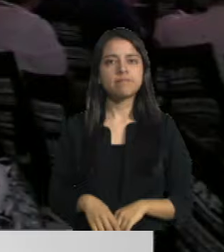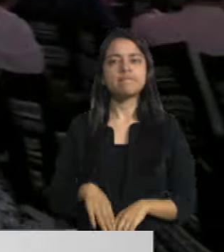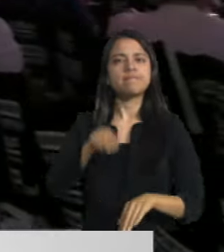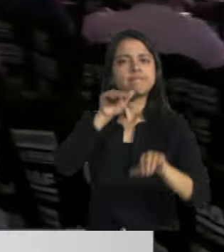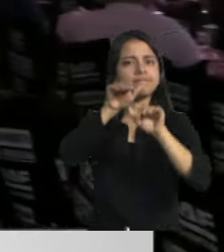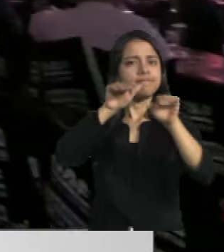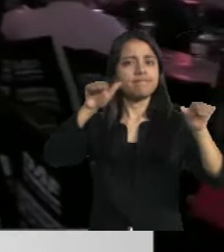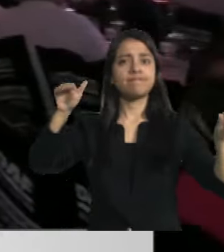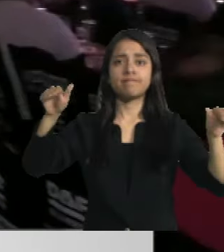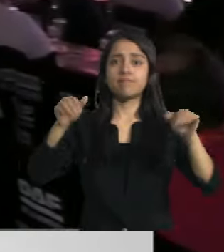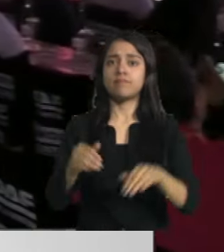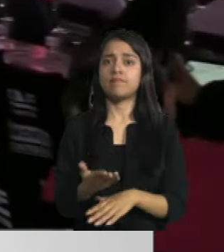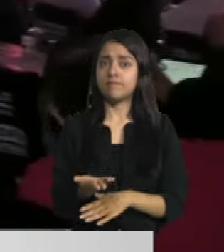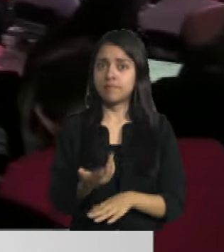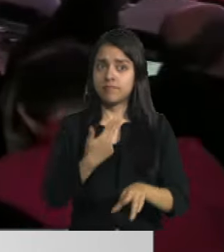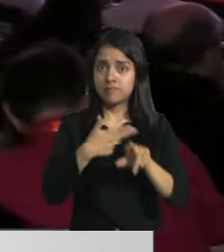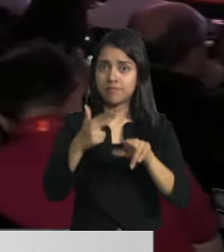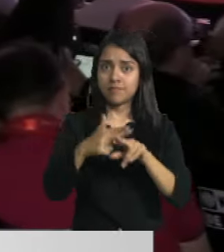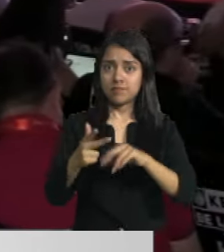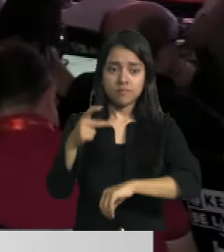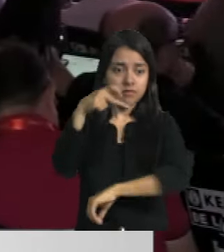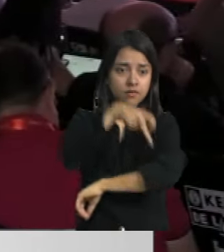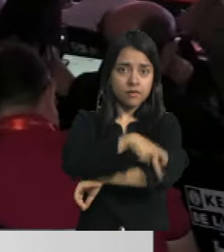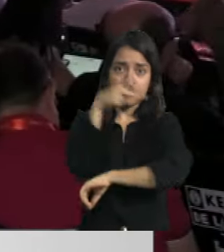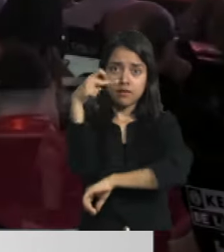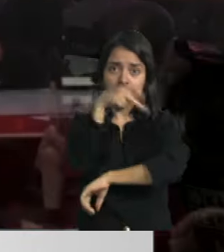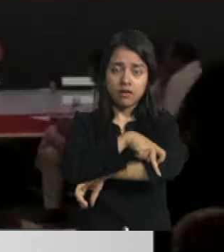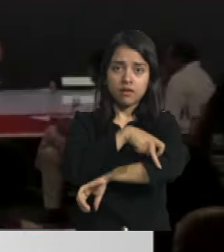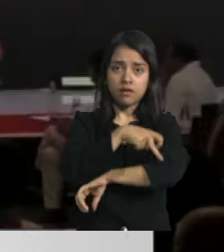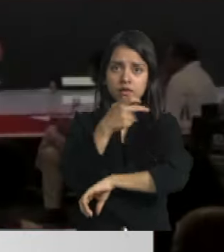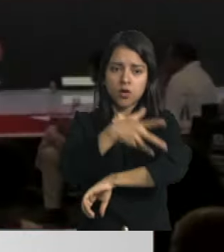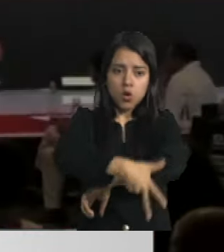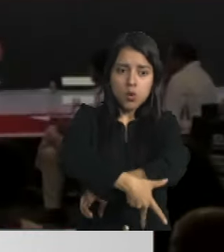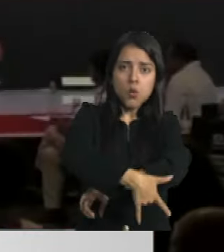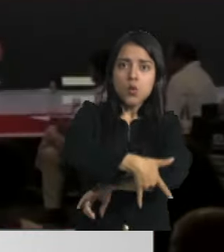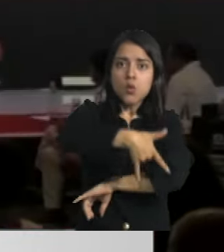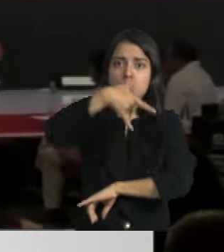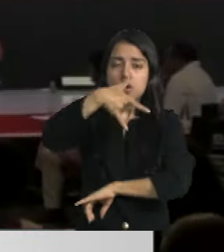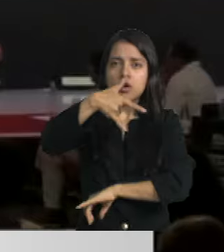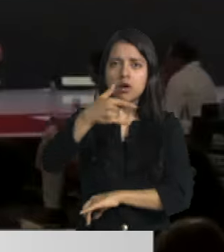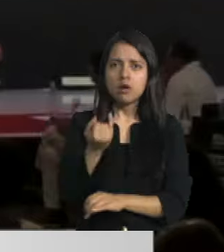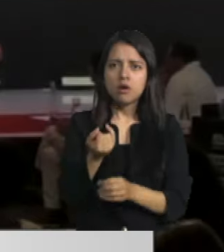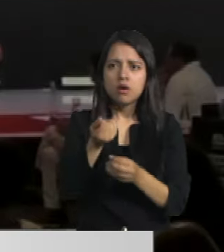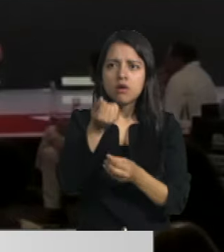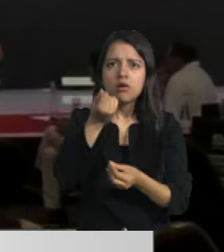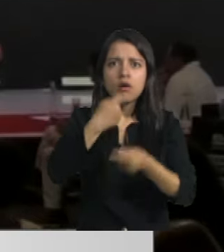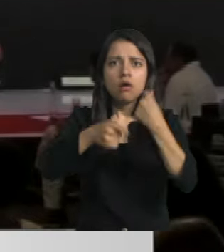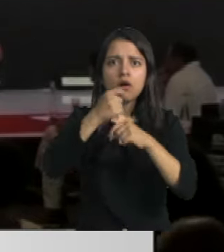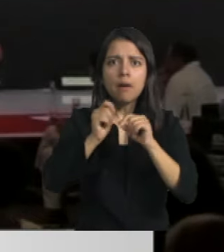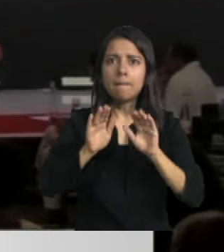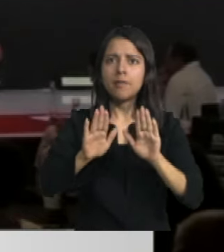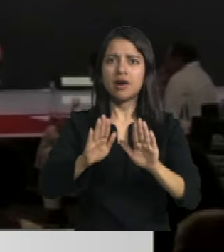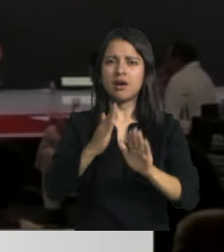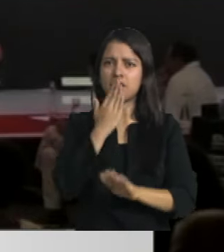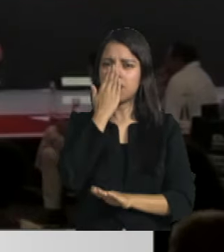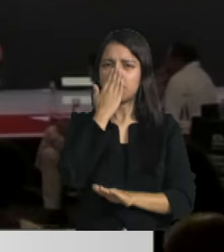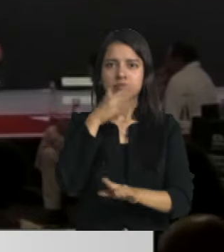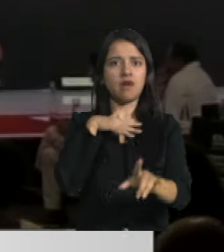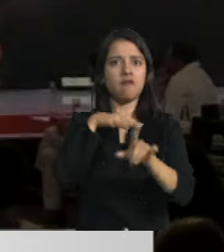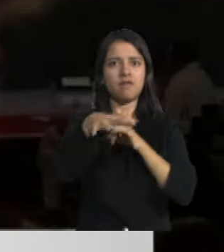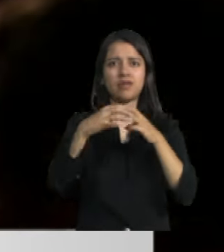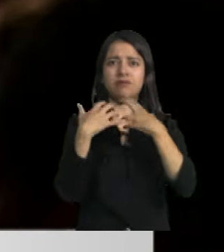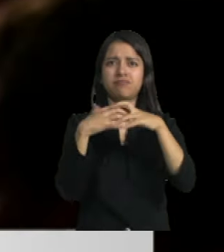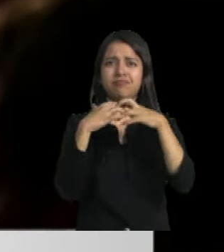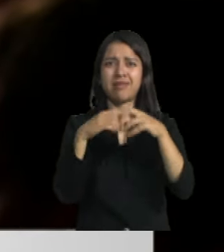de alerta de Colfecar, advierten que suspensión de gas vehicular por parte de Ecopetrol afecta a más de 10.000 vehículos de carga.